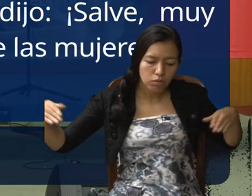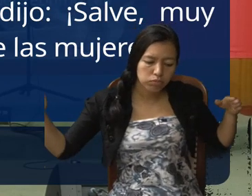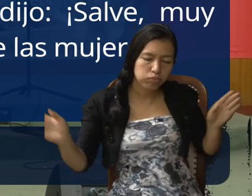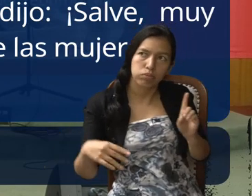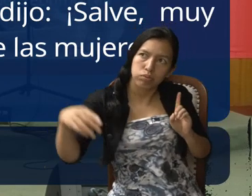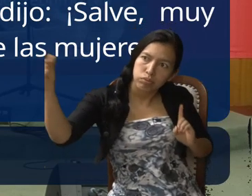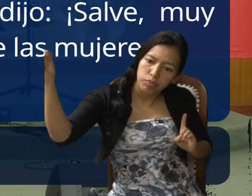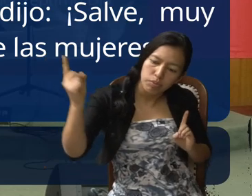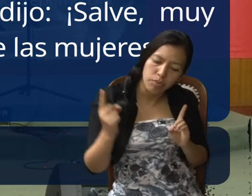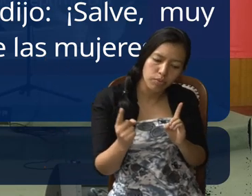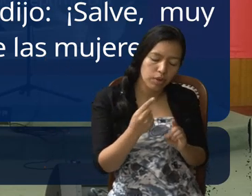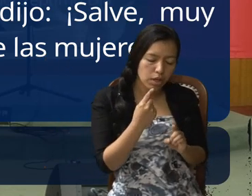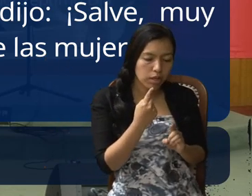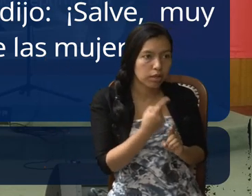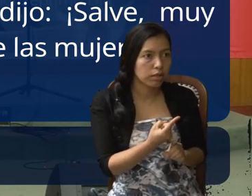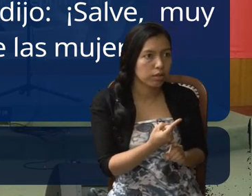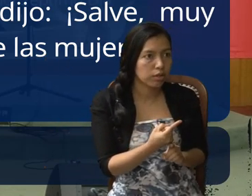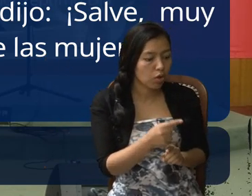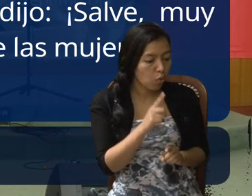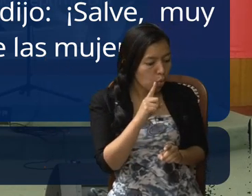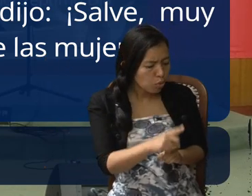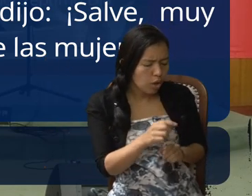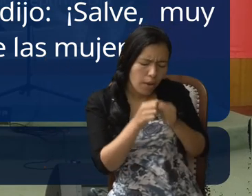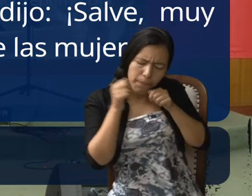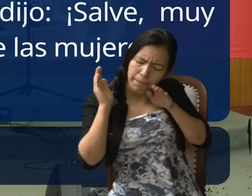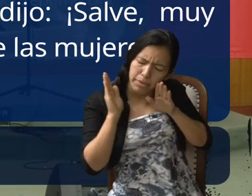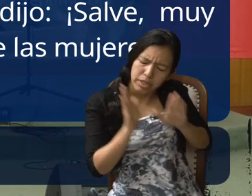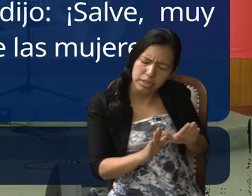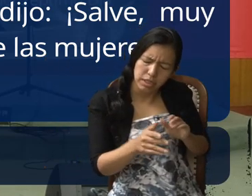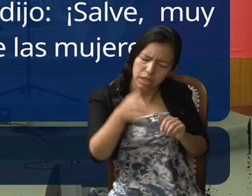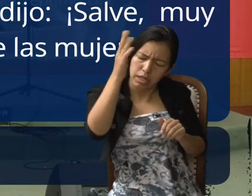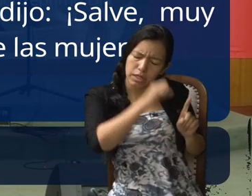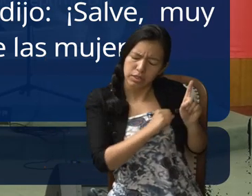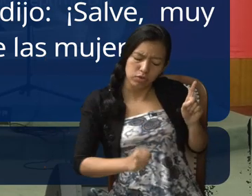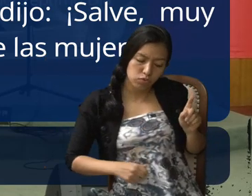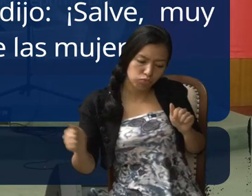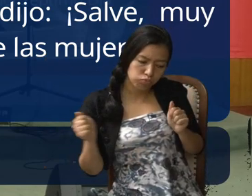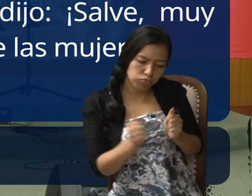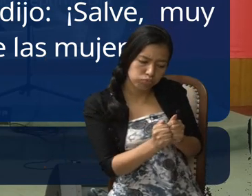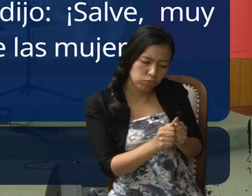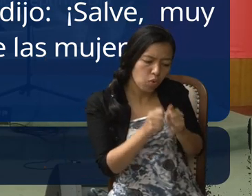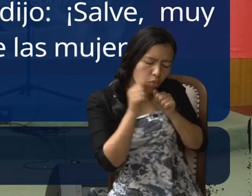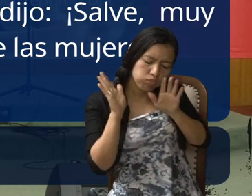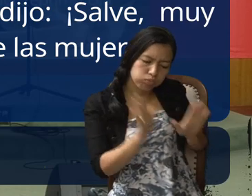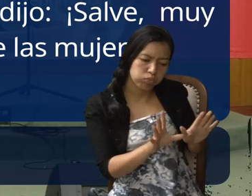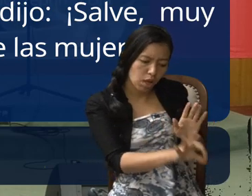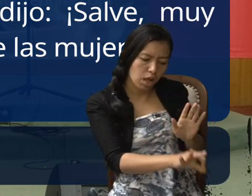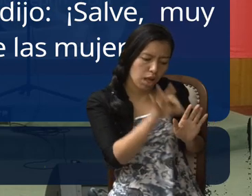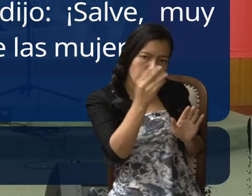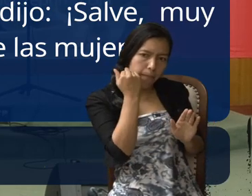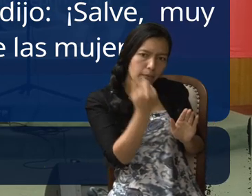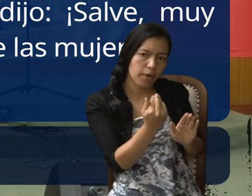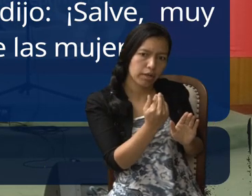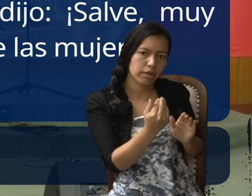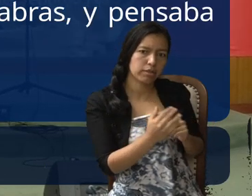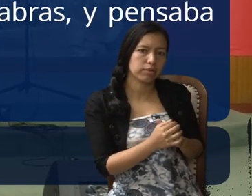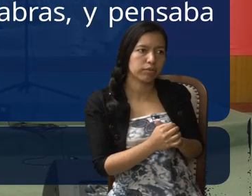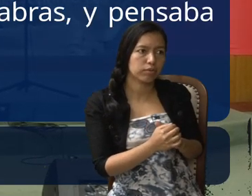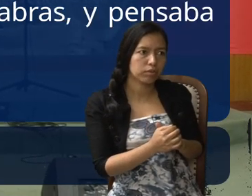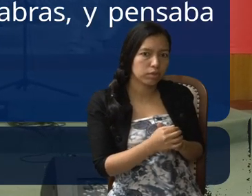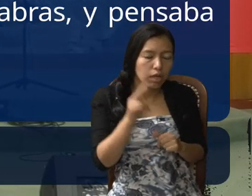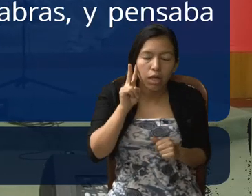dijo, salve, muy favorecida, el Señor es contigo, bendita tú entre las mujeres. Pero ella cuando lo vio,